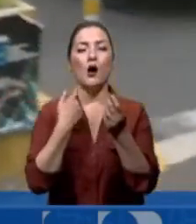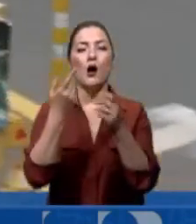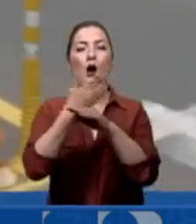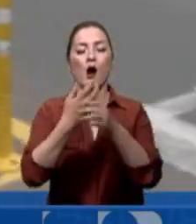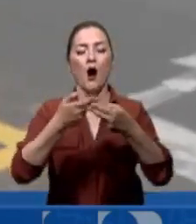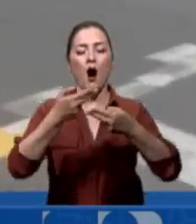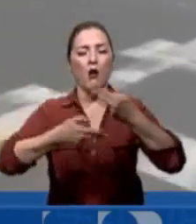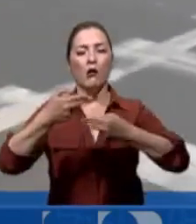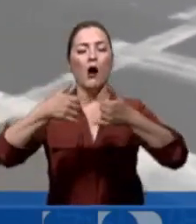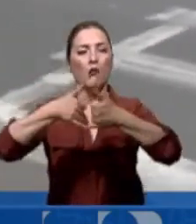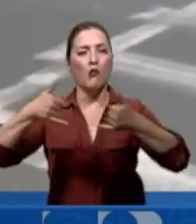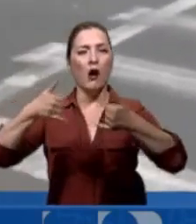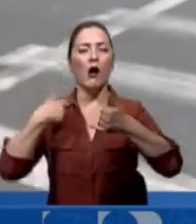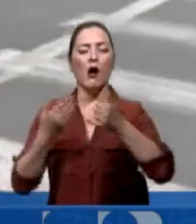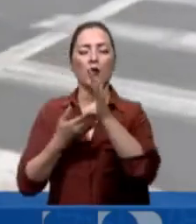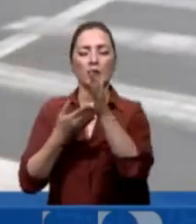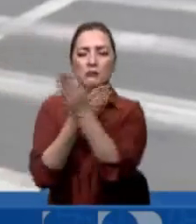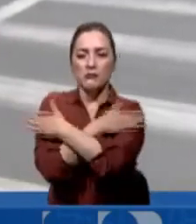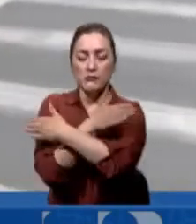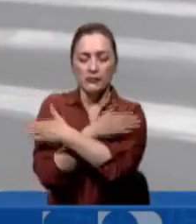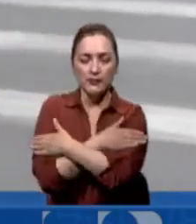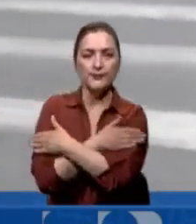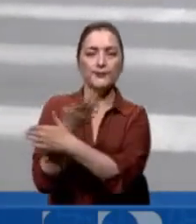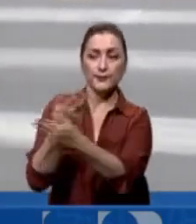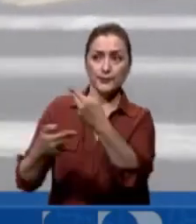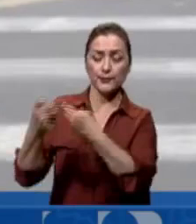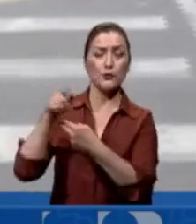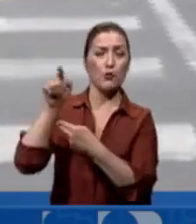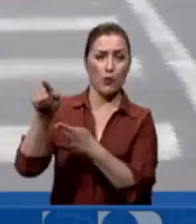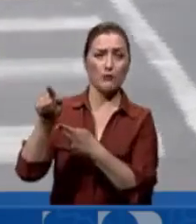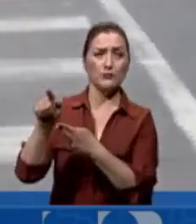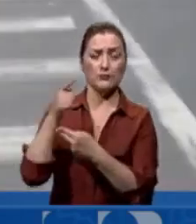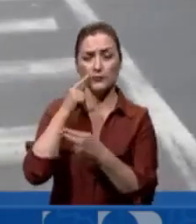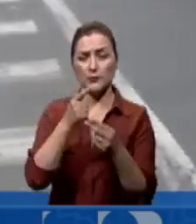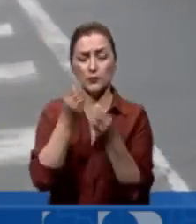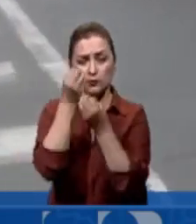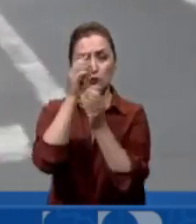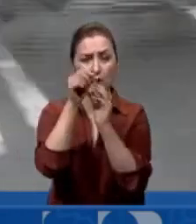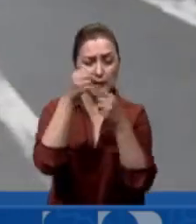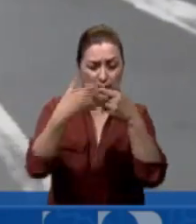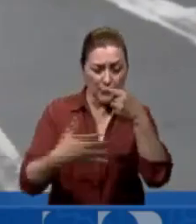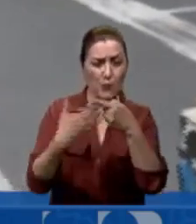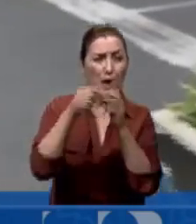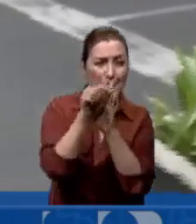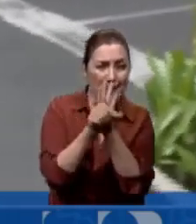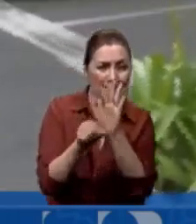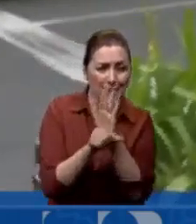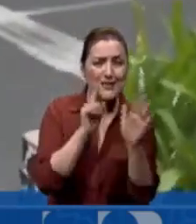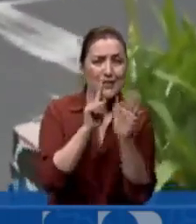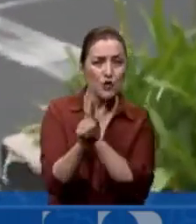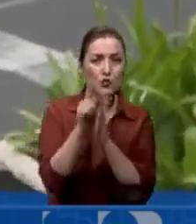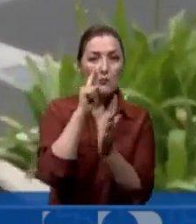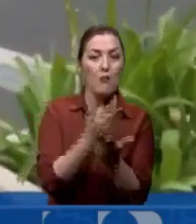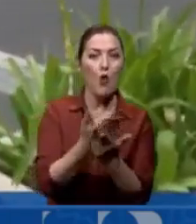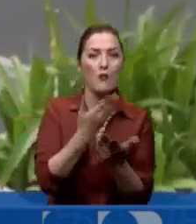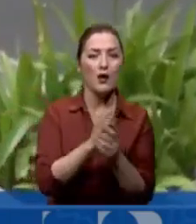los locales comerciales. Quiero felicitar a ellos porque realmente están dando un reporte efectivo con características, ya se dan cuenta